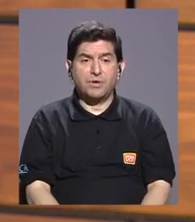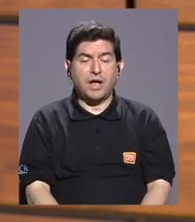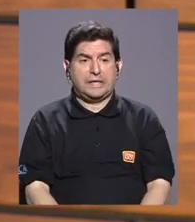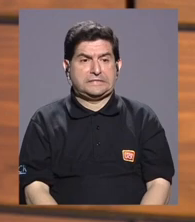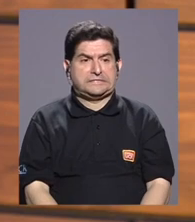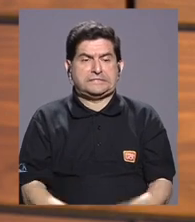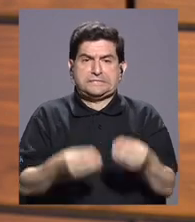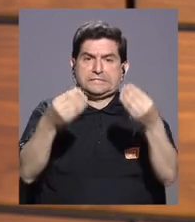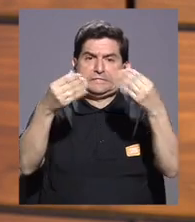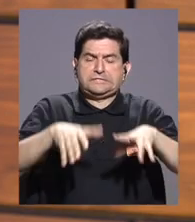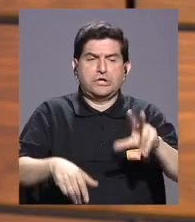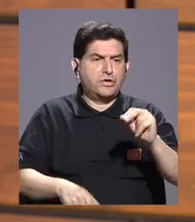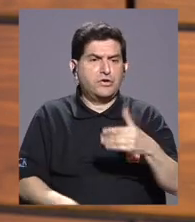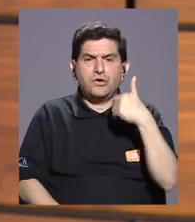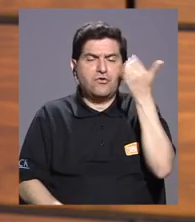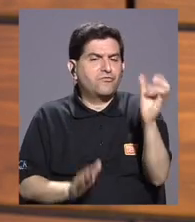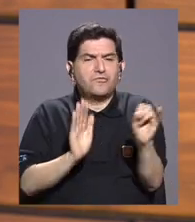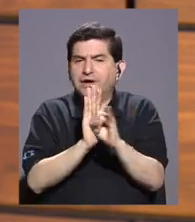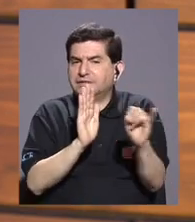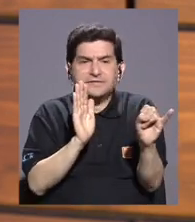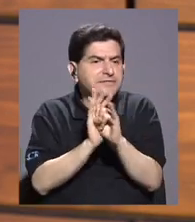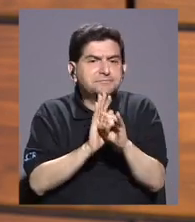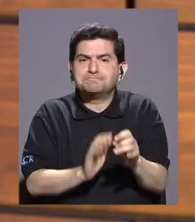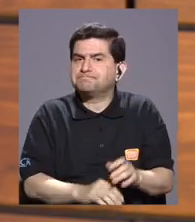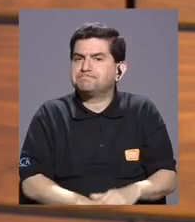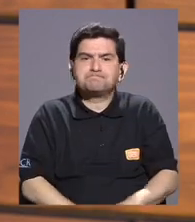se me está perdiendo, ya no es tan fácil identificarla.